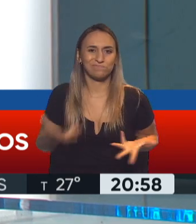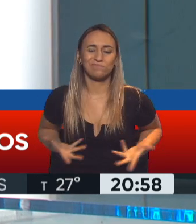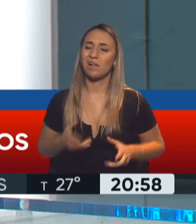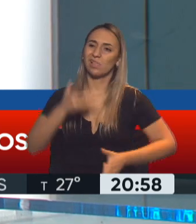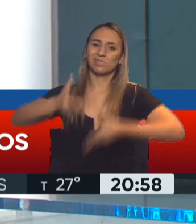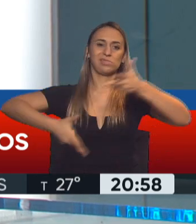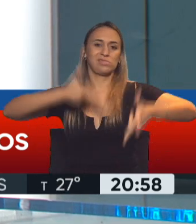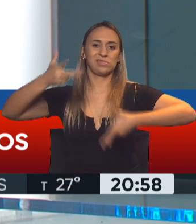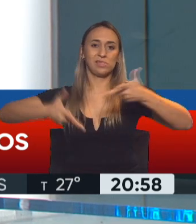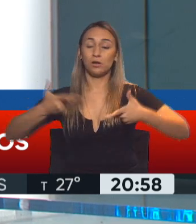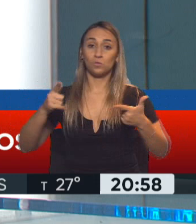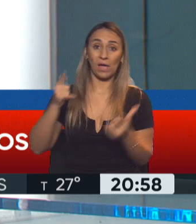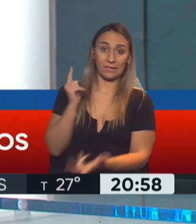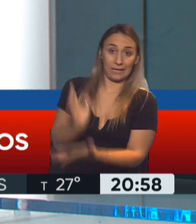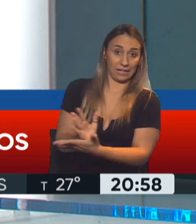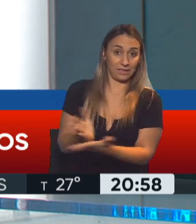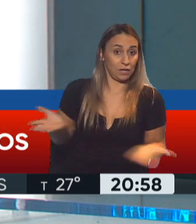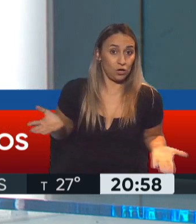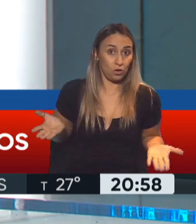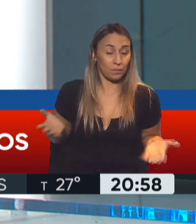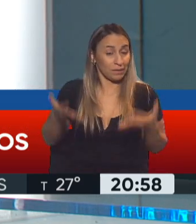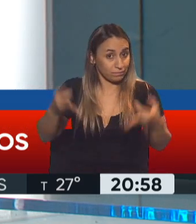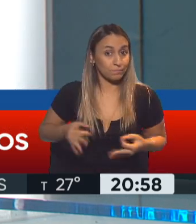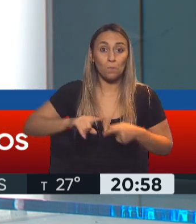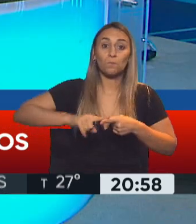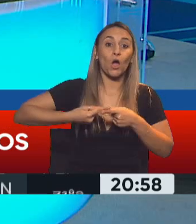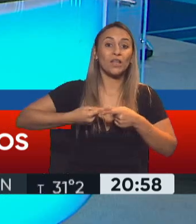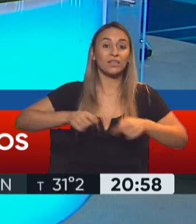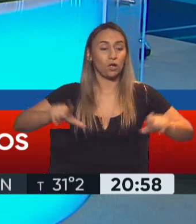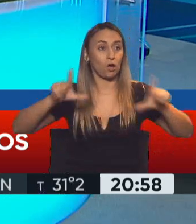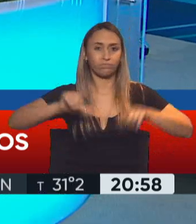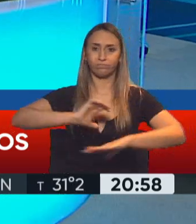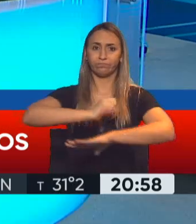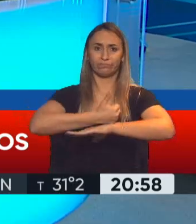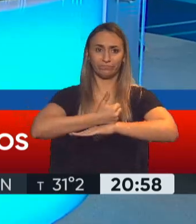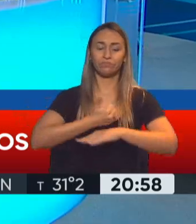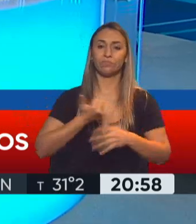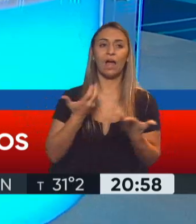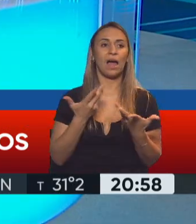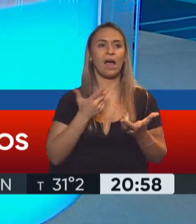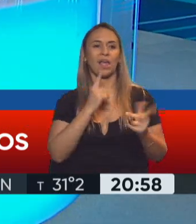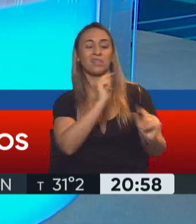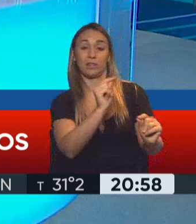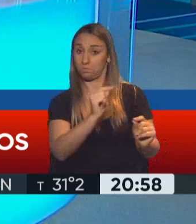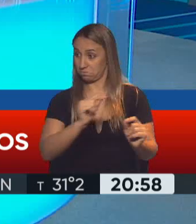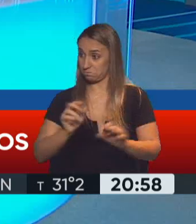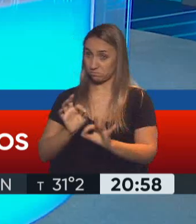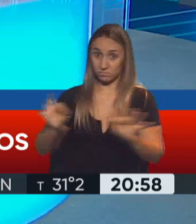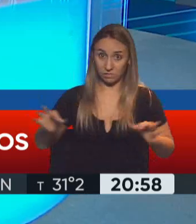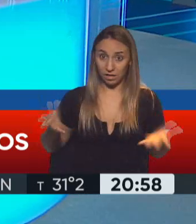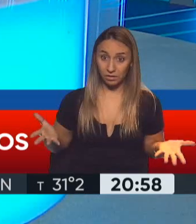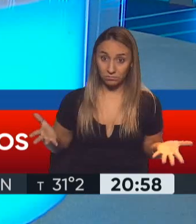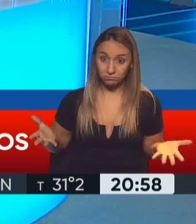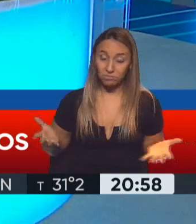costo ni político porque no salen los políticos como deberían salir todos a cuestionarlo ni político ni